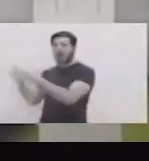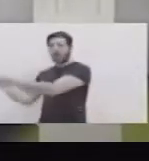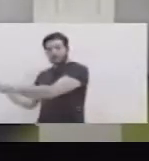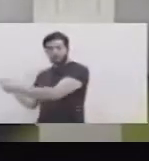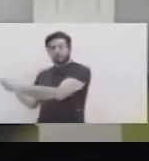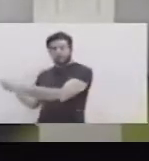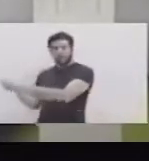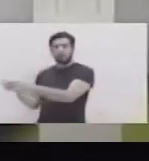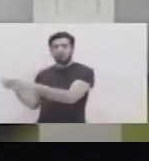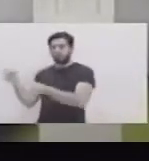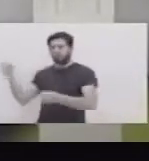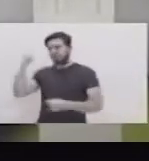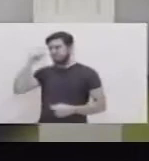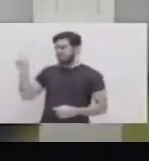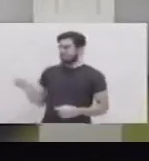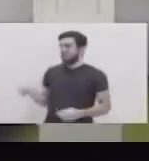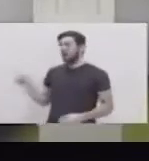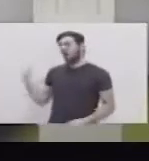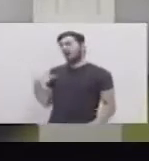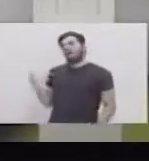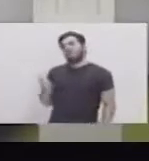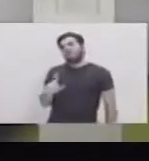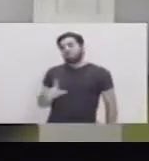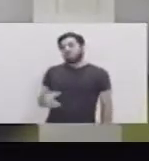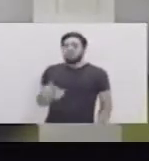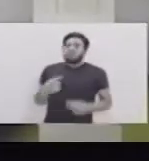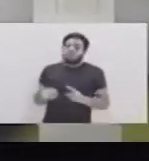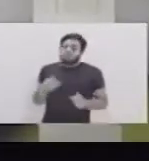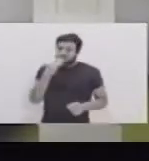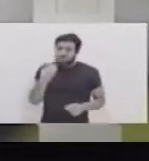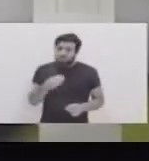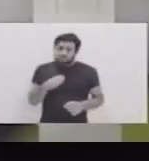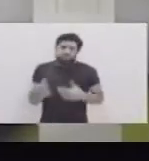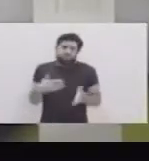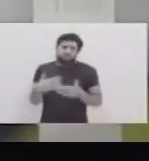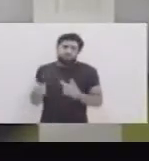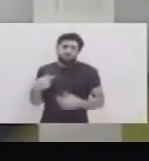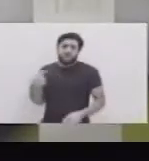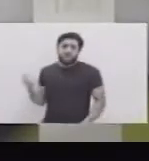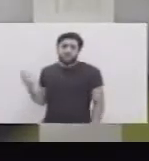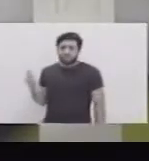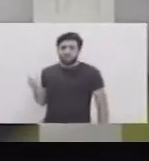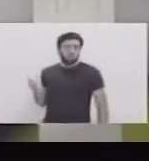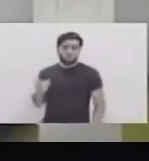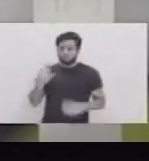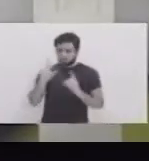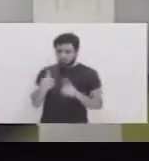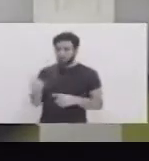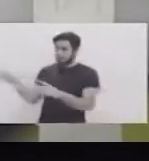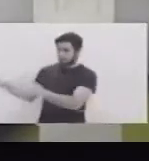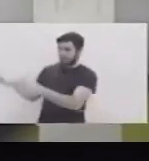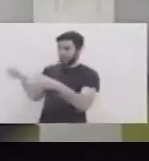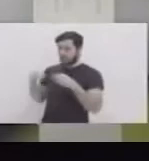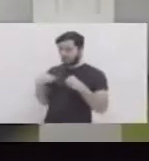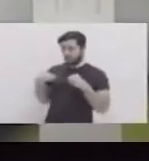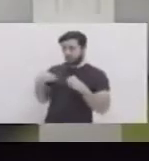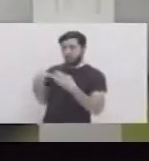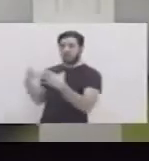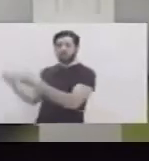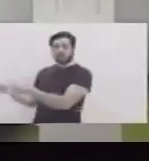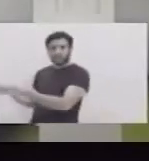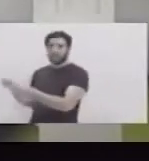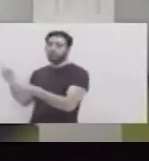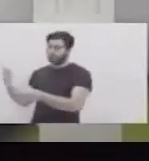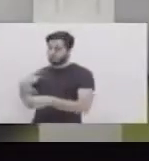tener miedo a demostrarte con esa persona como eres, porque si te limitas es que no tienes la confianza suficiente para que esa persona te